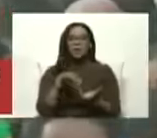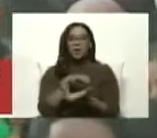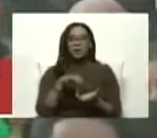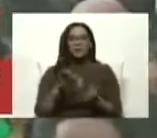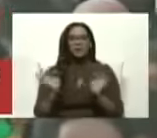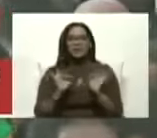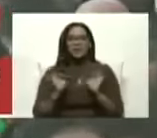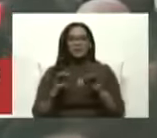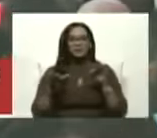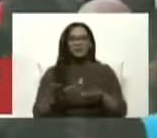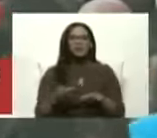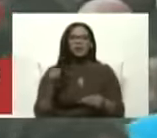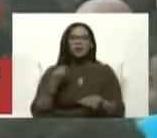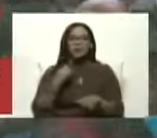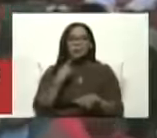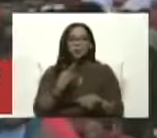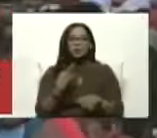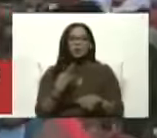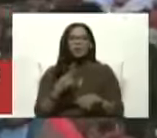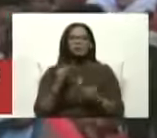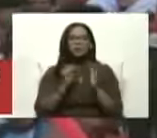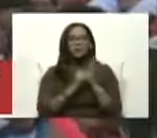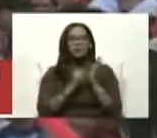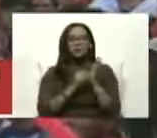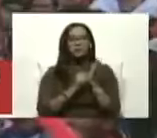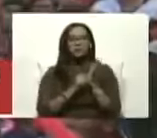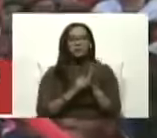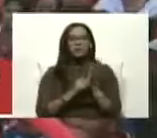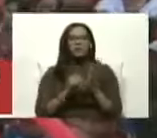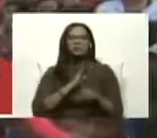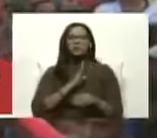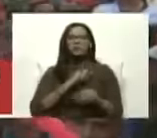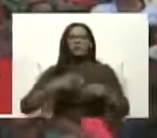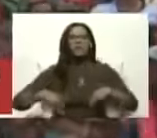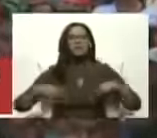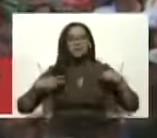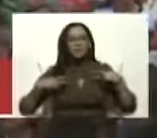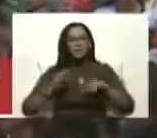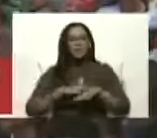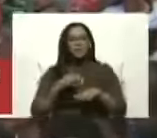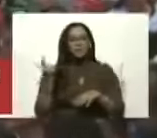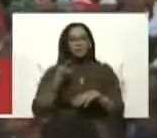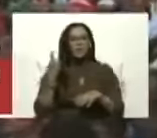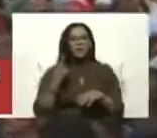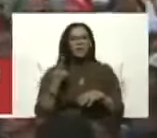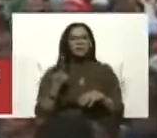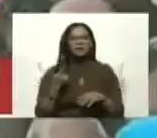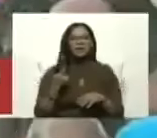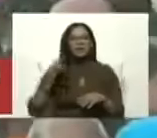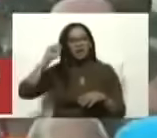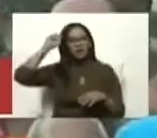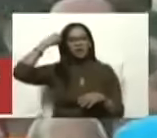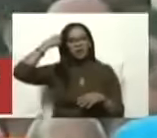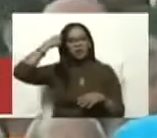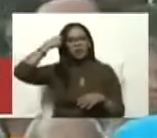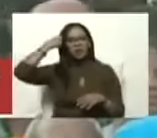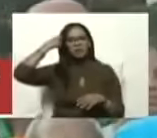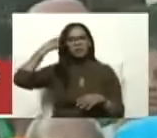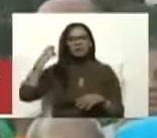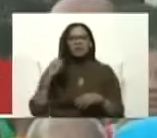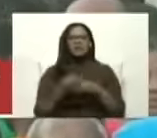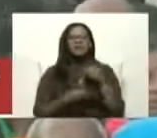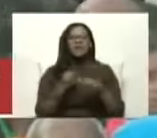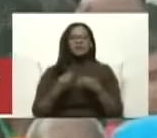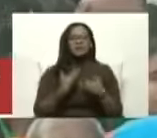nada nos detenga, y como nos dijo él hace unos minutos, con su propia vida, porque solamente basta recordar qué hizo